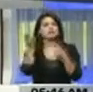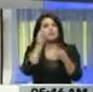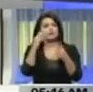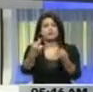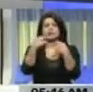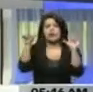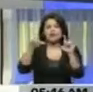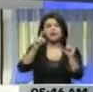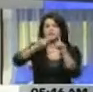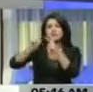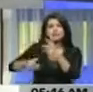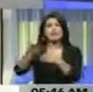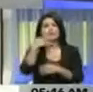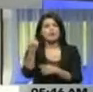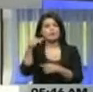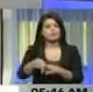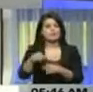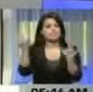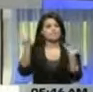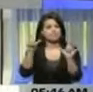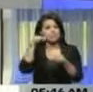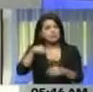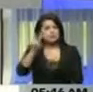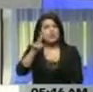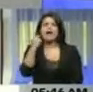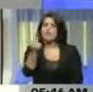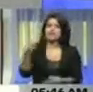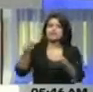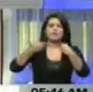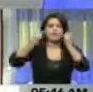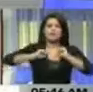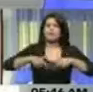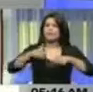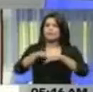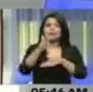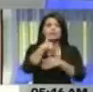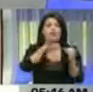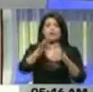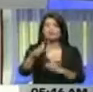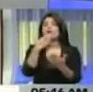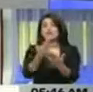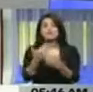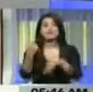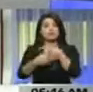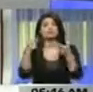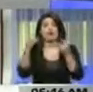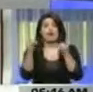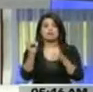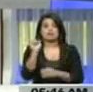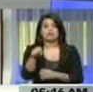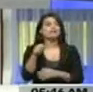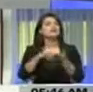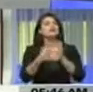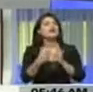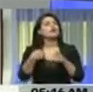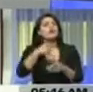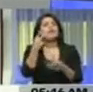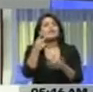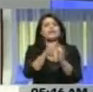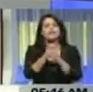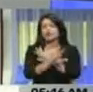viendo en los hogares, que son lo mejor de nuestro país, nunca trajeron una medalla porque no tenían apoyo. Gracias a la revolución lo tienen, y no es politizar el deporte, sino hablar